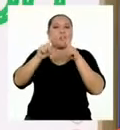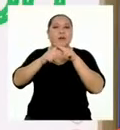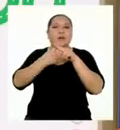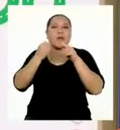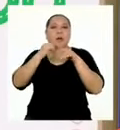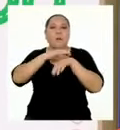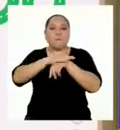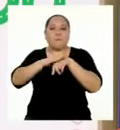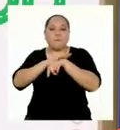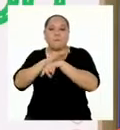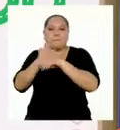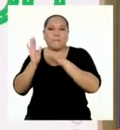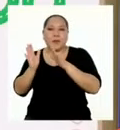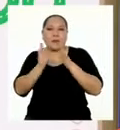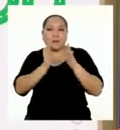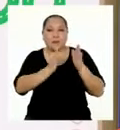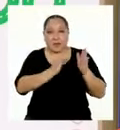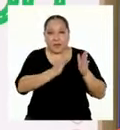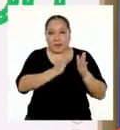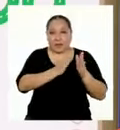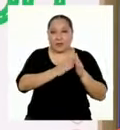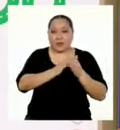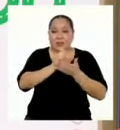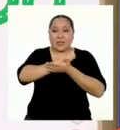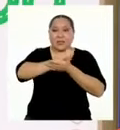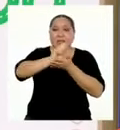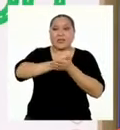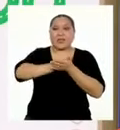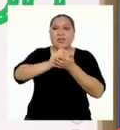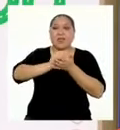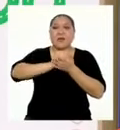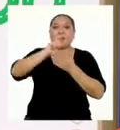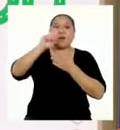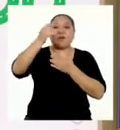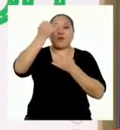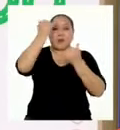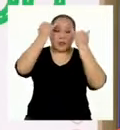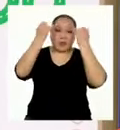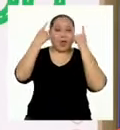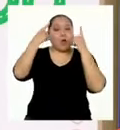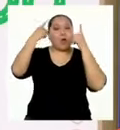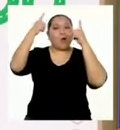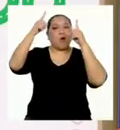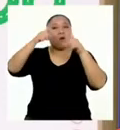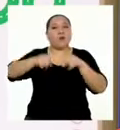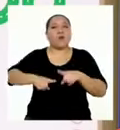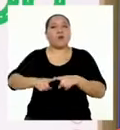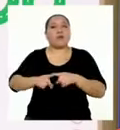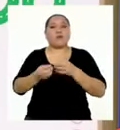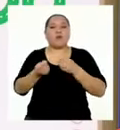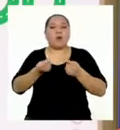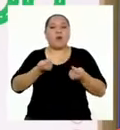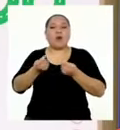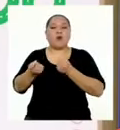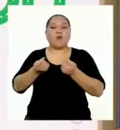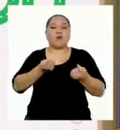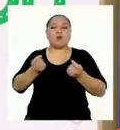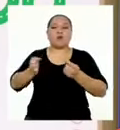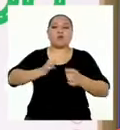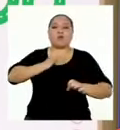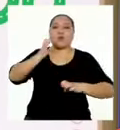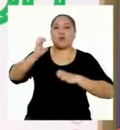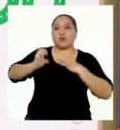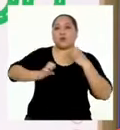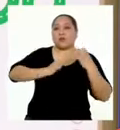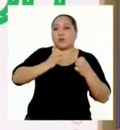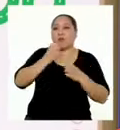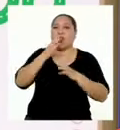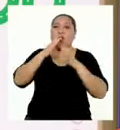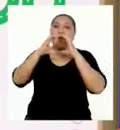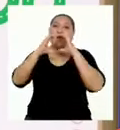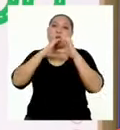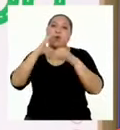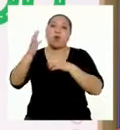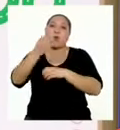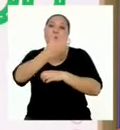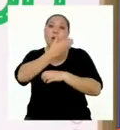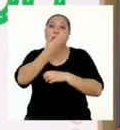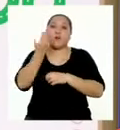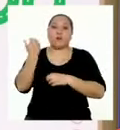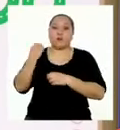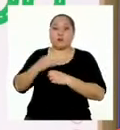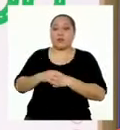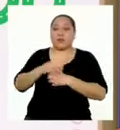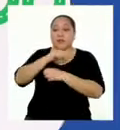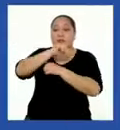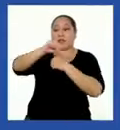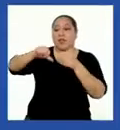la planificación y redacción de la primera versión de nuestros acuerdos para autorregular nuestras emociones y comunicarnos mejor en